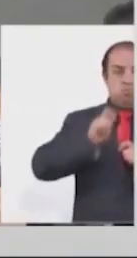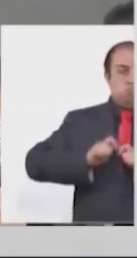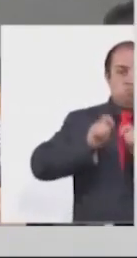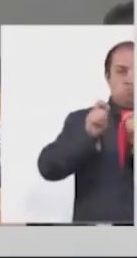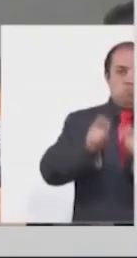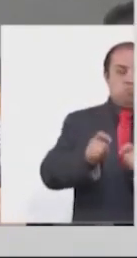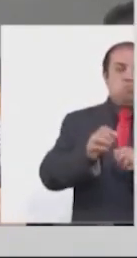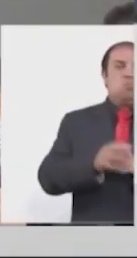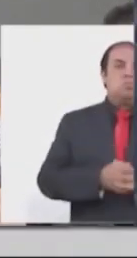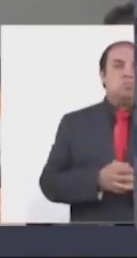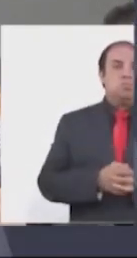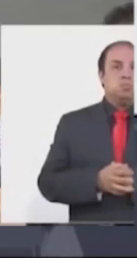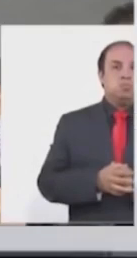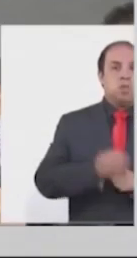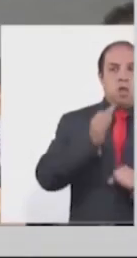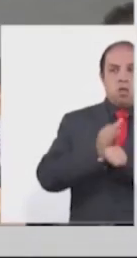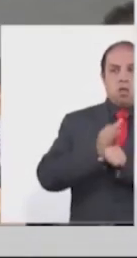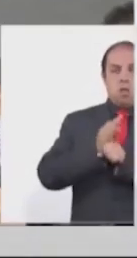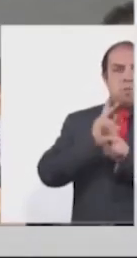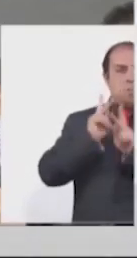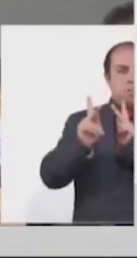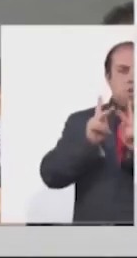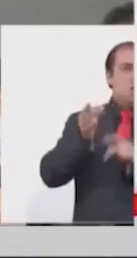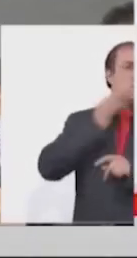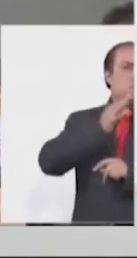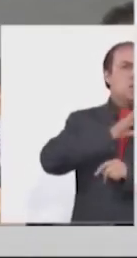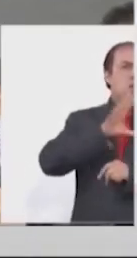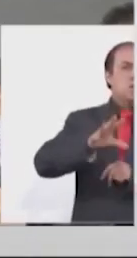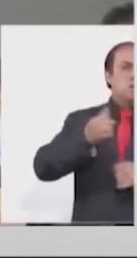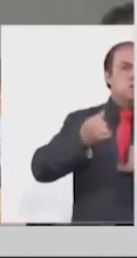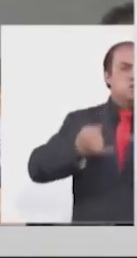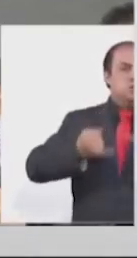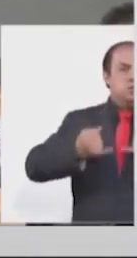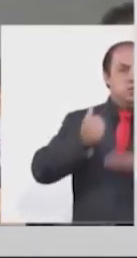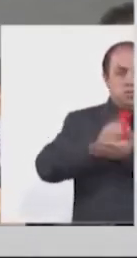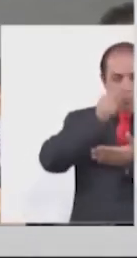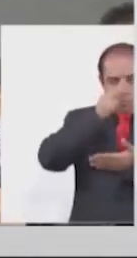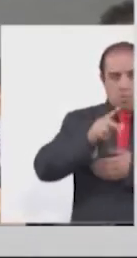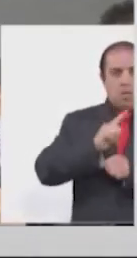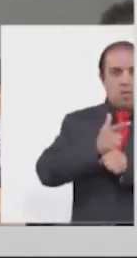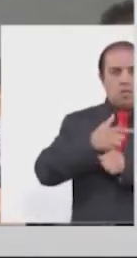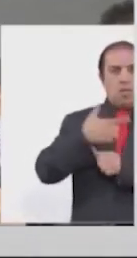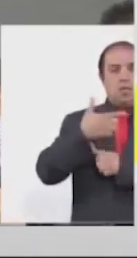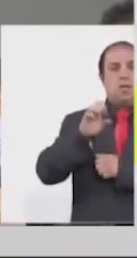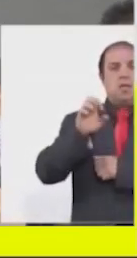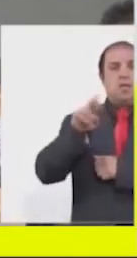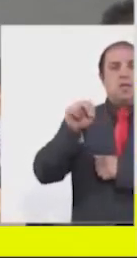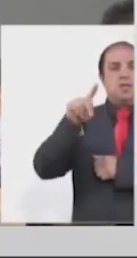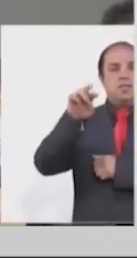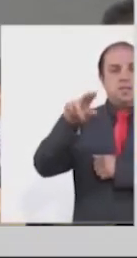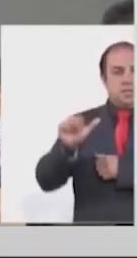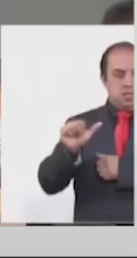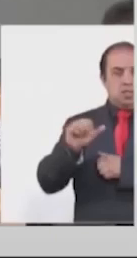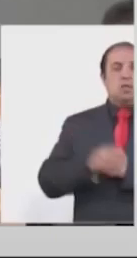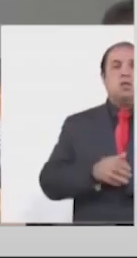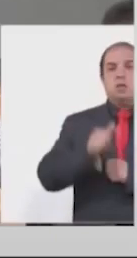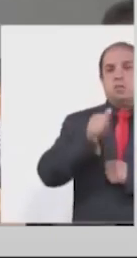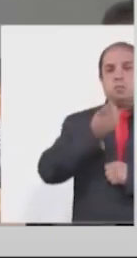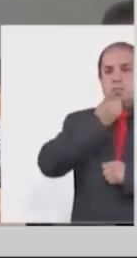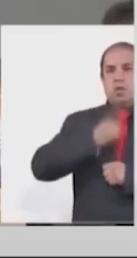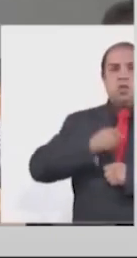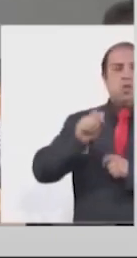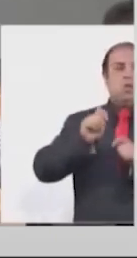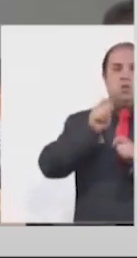de una tragedia de esta familia acaba ser un tema de campaña para Claudia shein si un tema de campaña